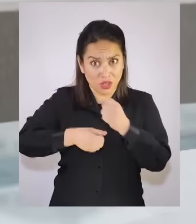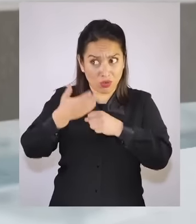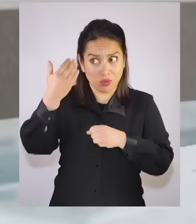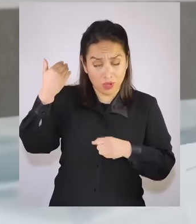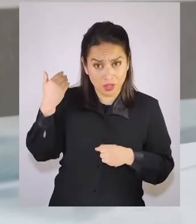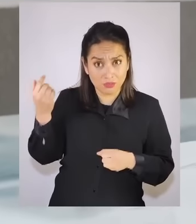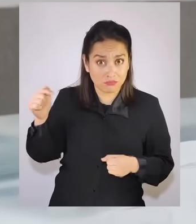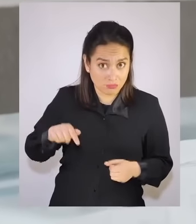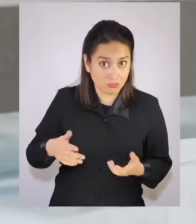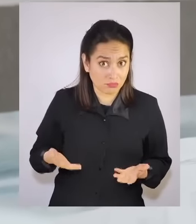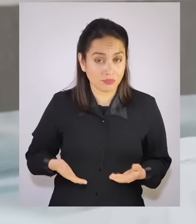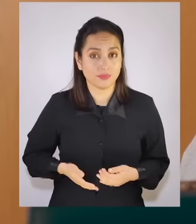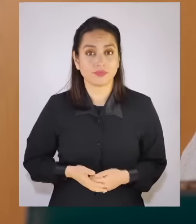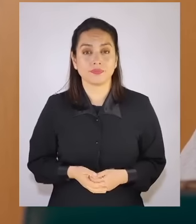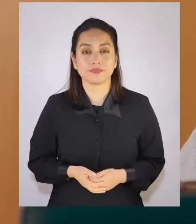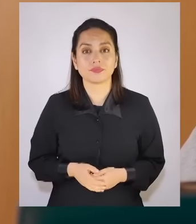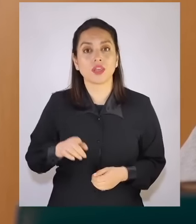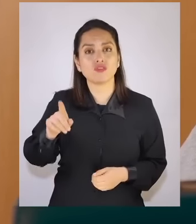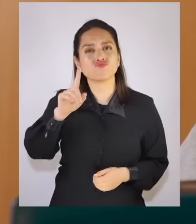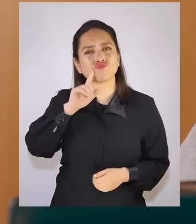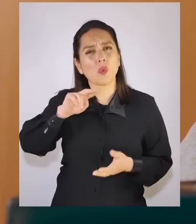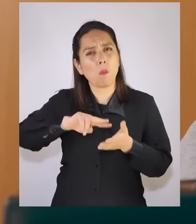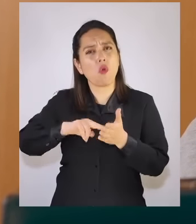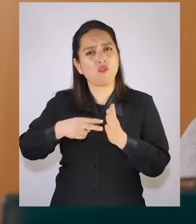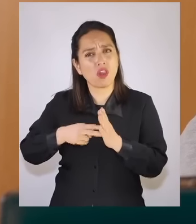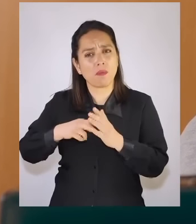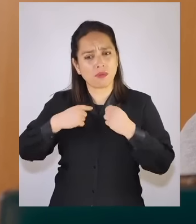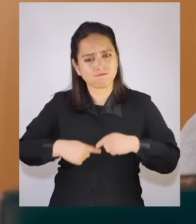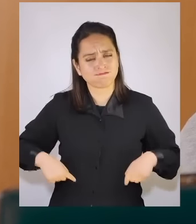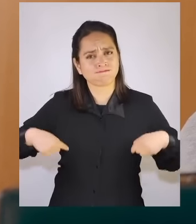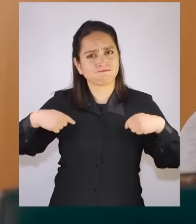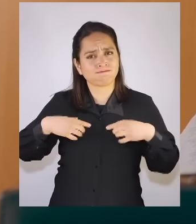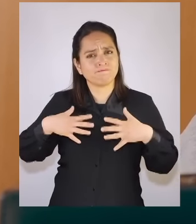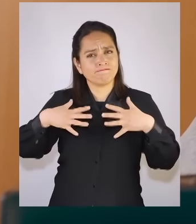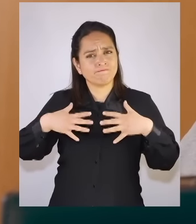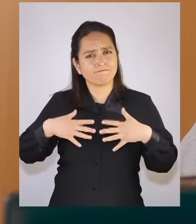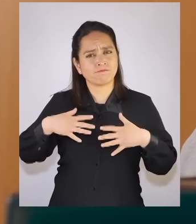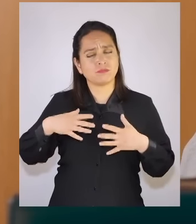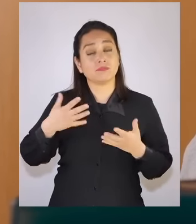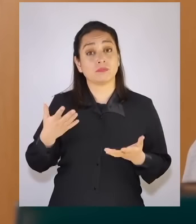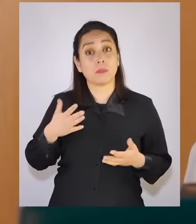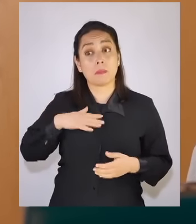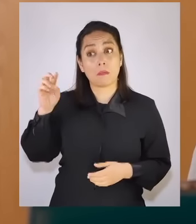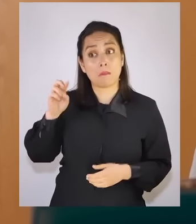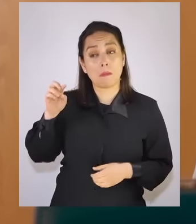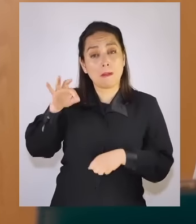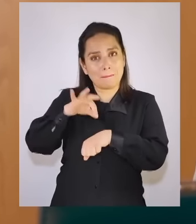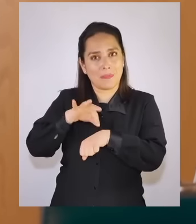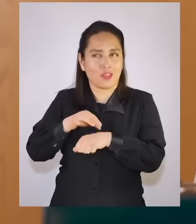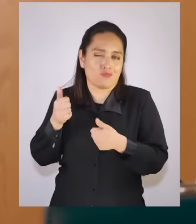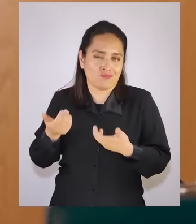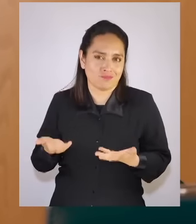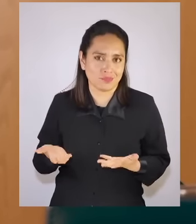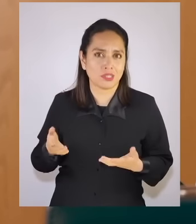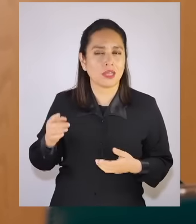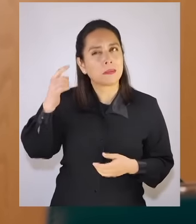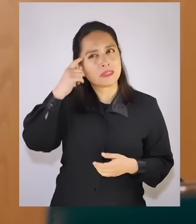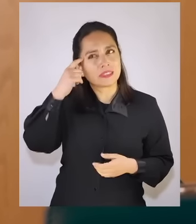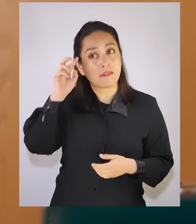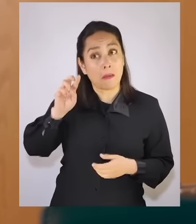atrás. Él tenía problemas bronquiales. Entonces mi papá, como buen médico, especula que su